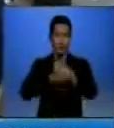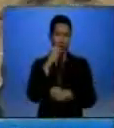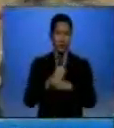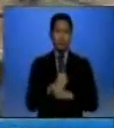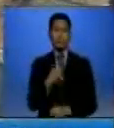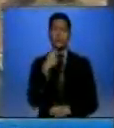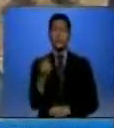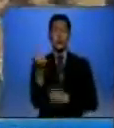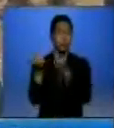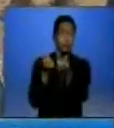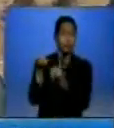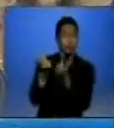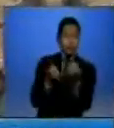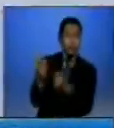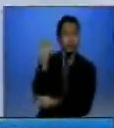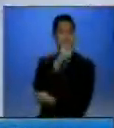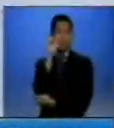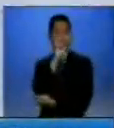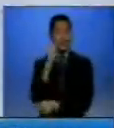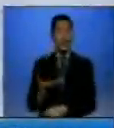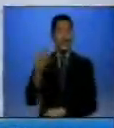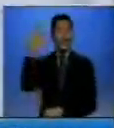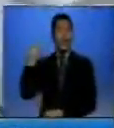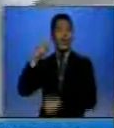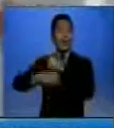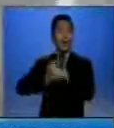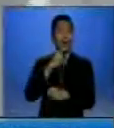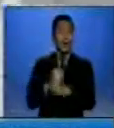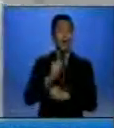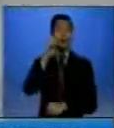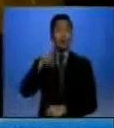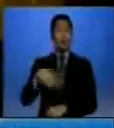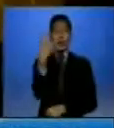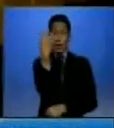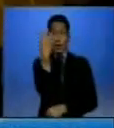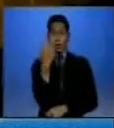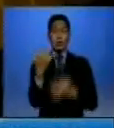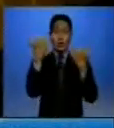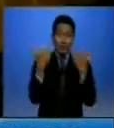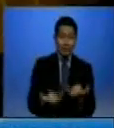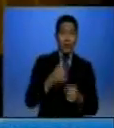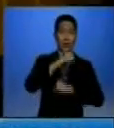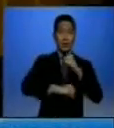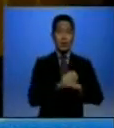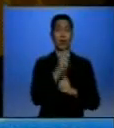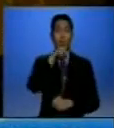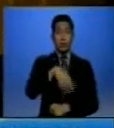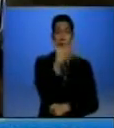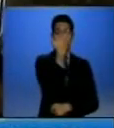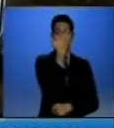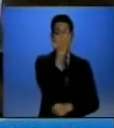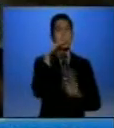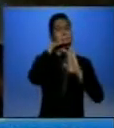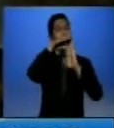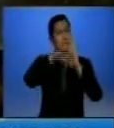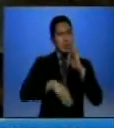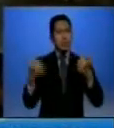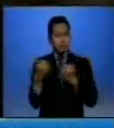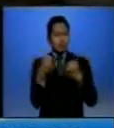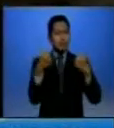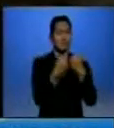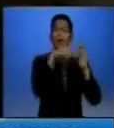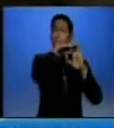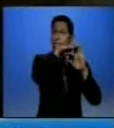de control vehicular entre el feriado de fin de año del 2014 y del 2015 existe una reducción de siniestros de tránsito